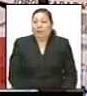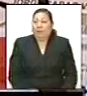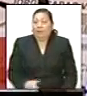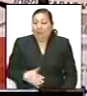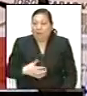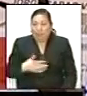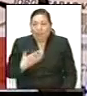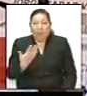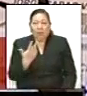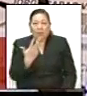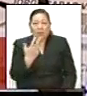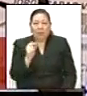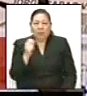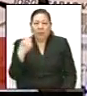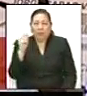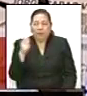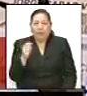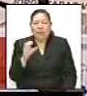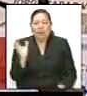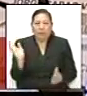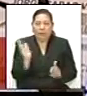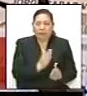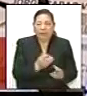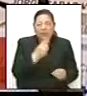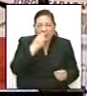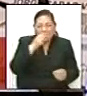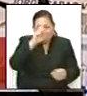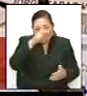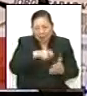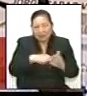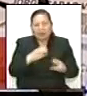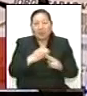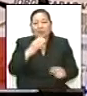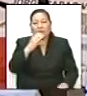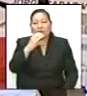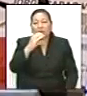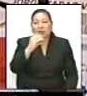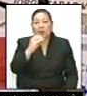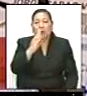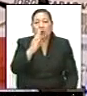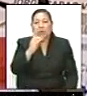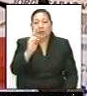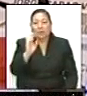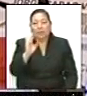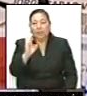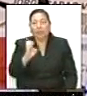el 30 por ciento es cobre y el resto es escoria entonces